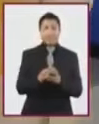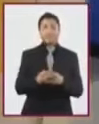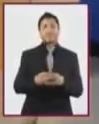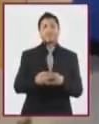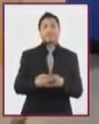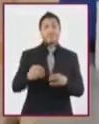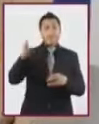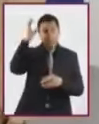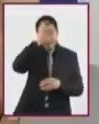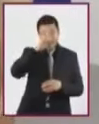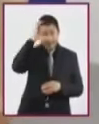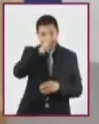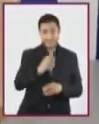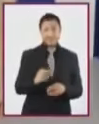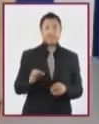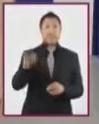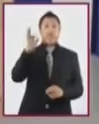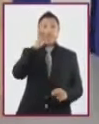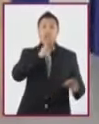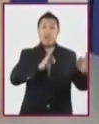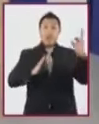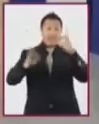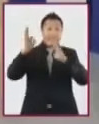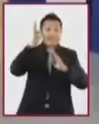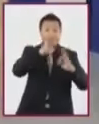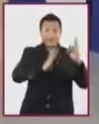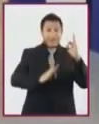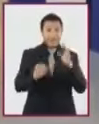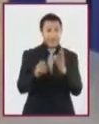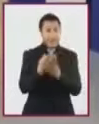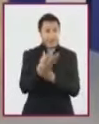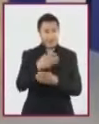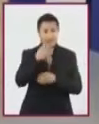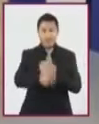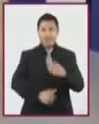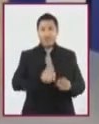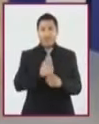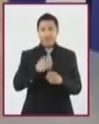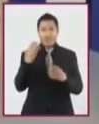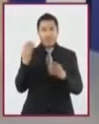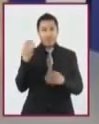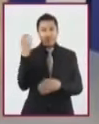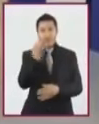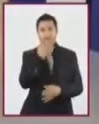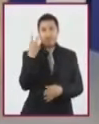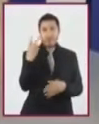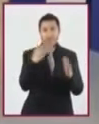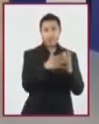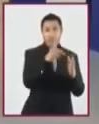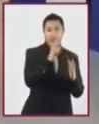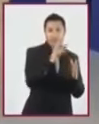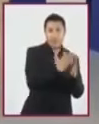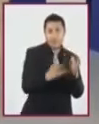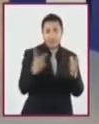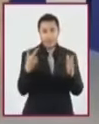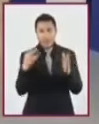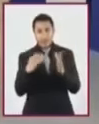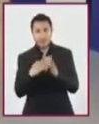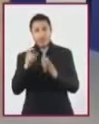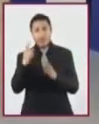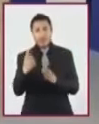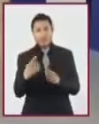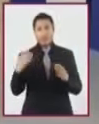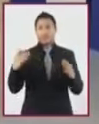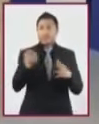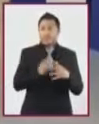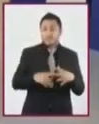Ciencias correspondiente a Física. En este nuevo ciclo escolar 2020-2021 que comenzamos desde casa para